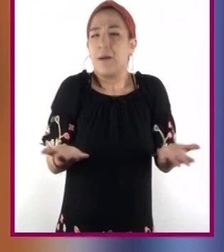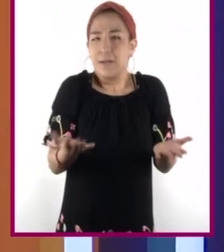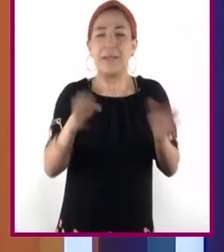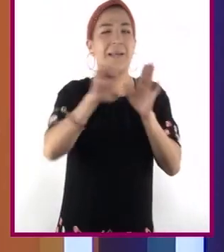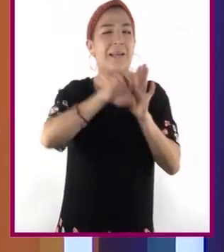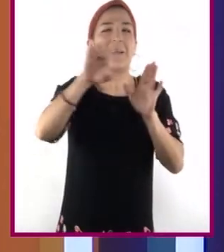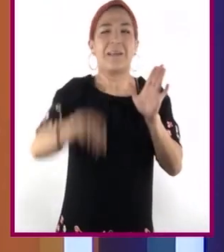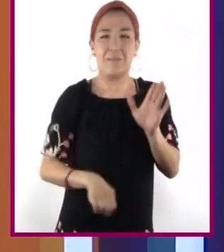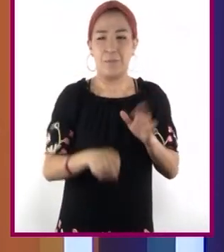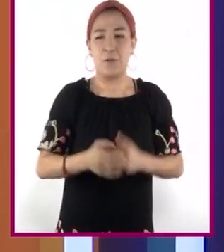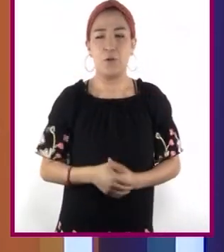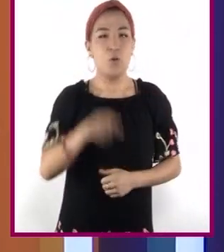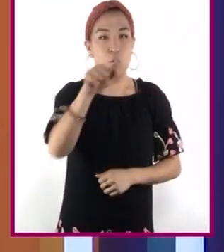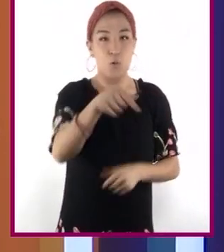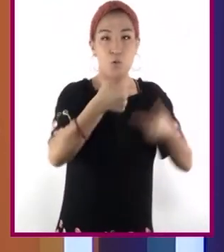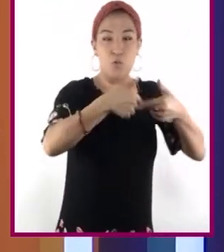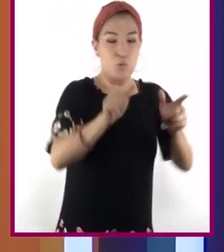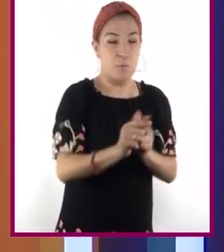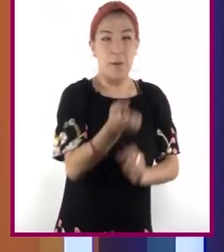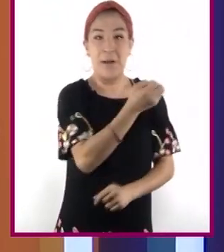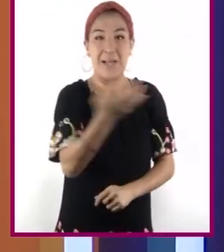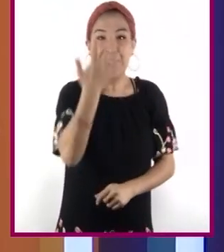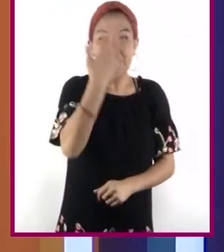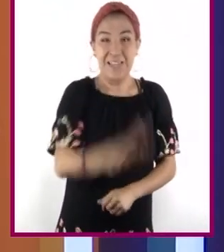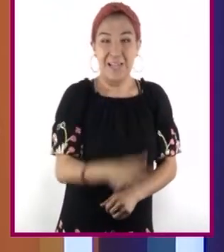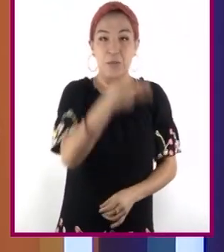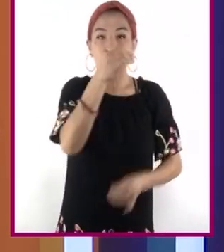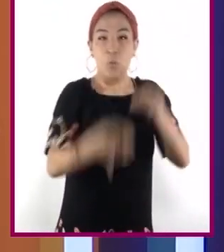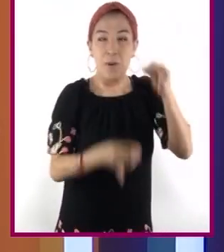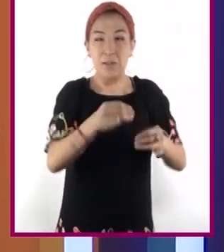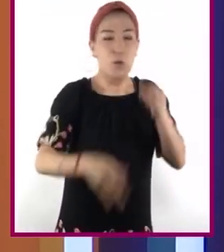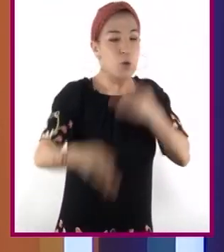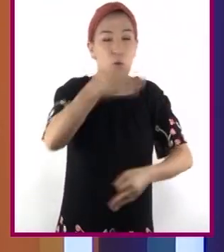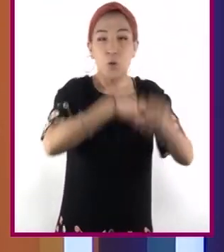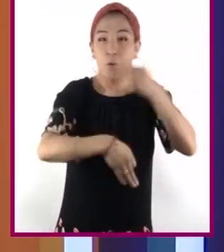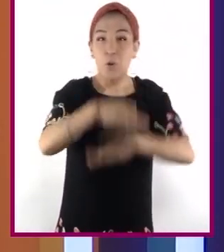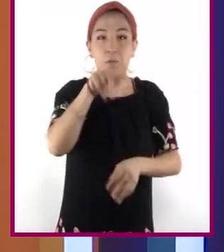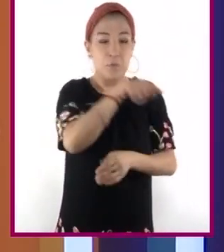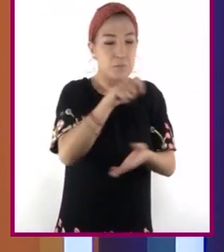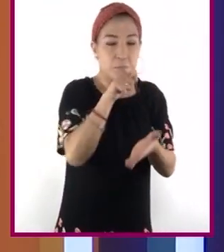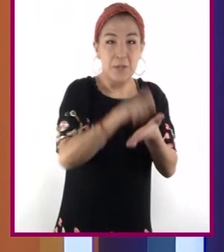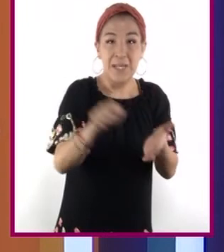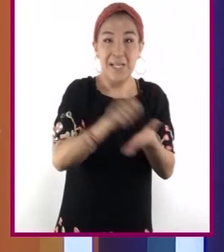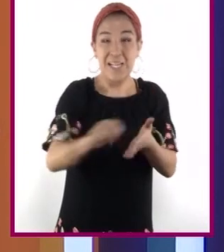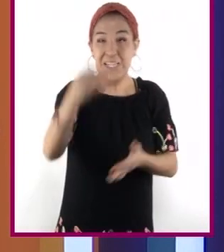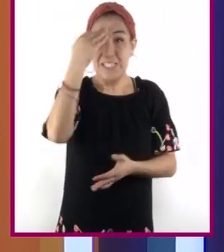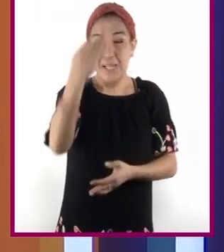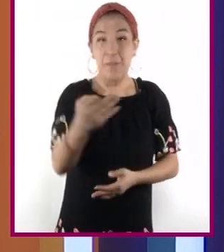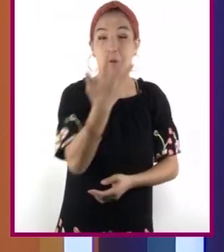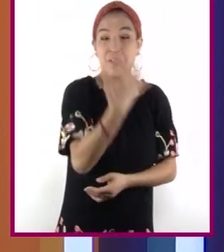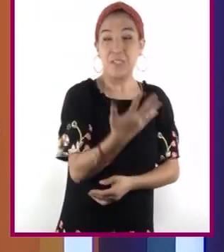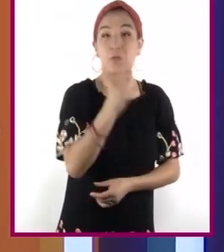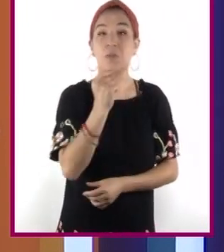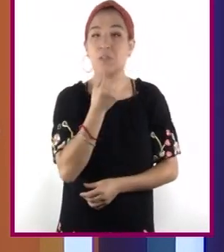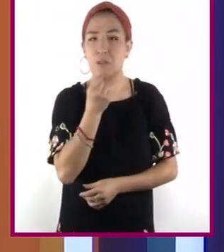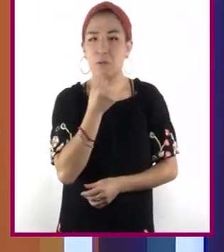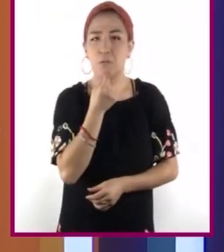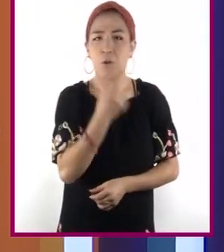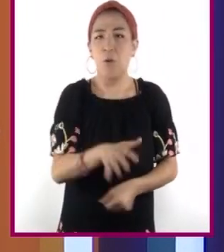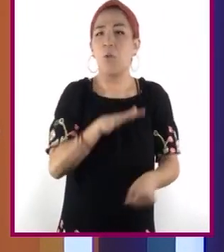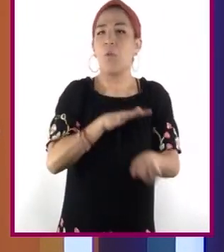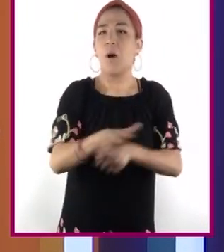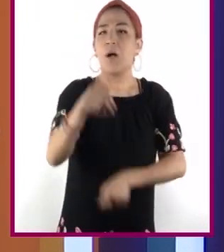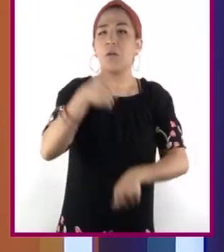ejemplo, si se tiene un grupo de 10 jueces en el que todos registran un tiempo de 5 segundos, ¿cuál sería